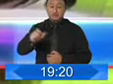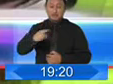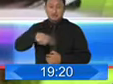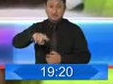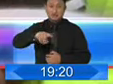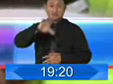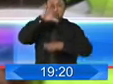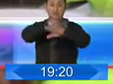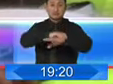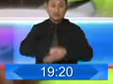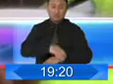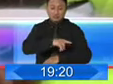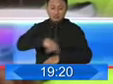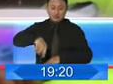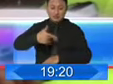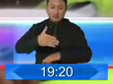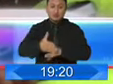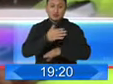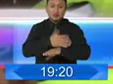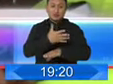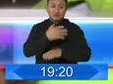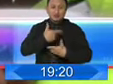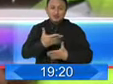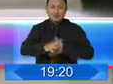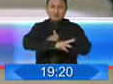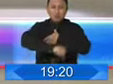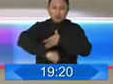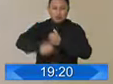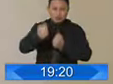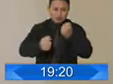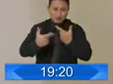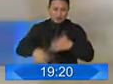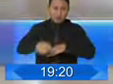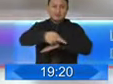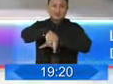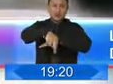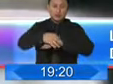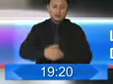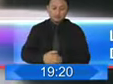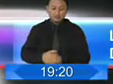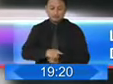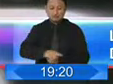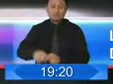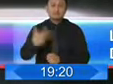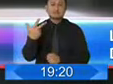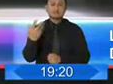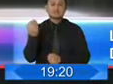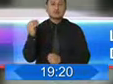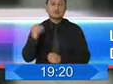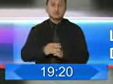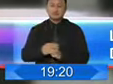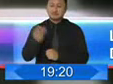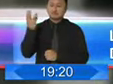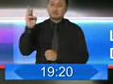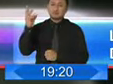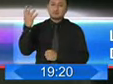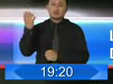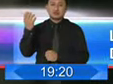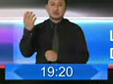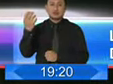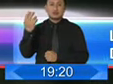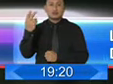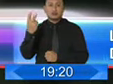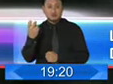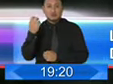estaban cometiendo el delito de robo de vehículos y accesorios. Los ocupantes eran 3 adolescentes que oscilan entre los 16, 15 y 12